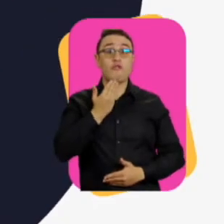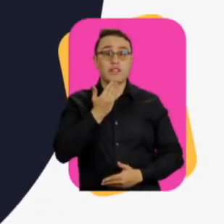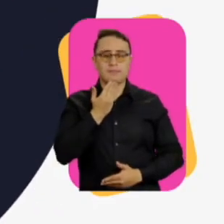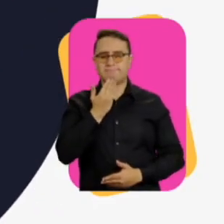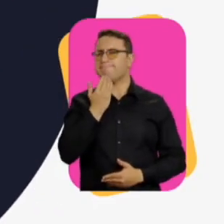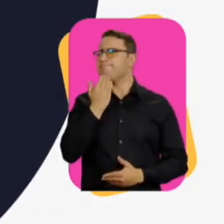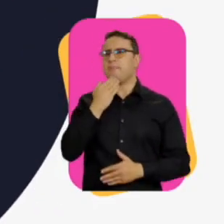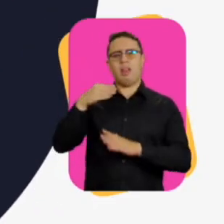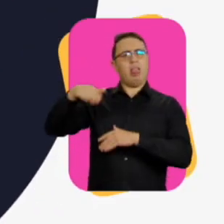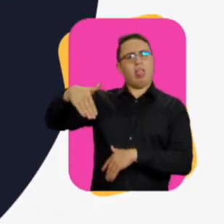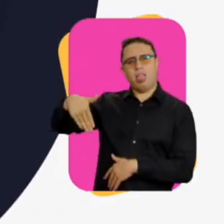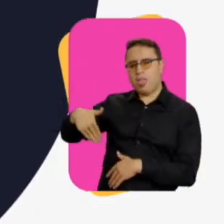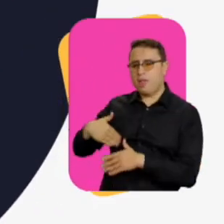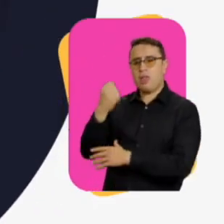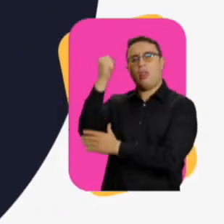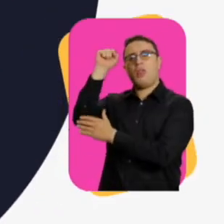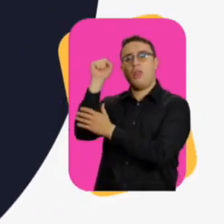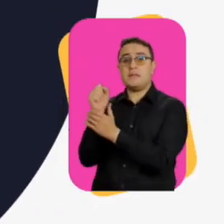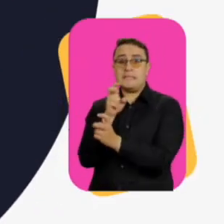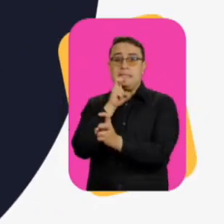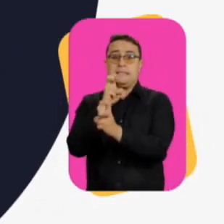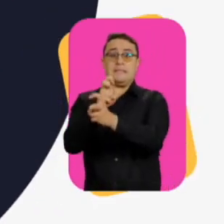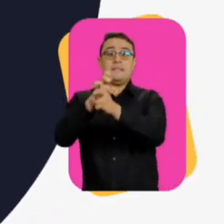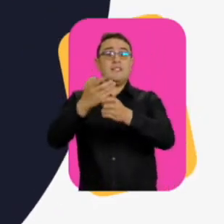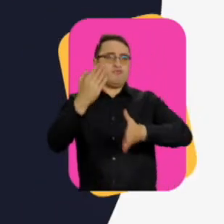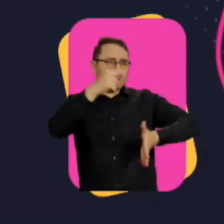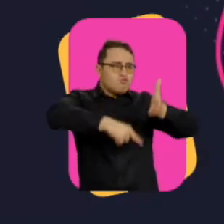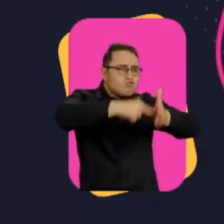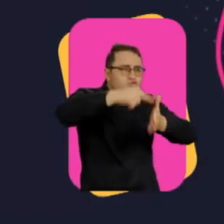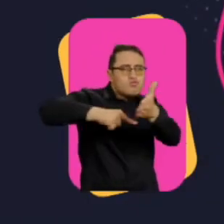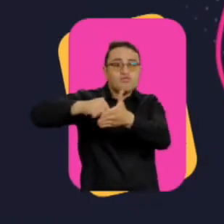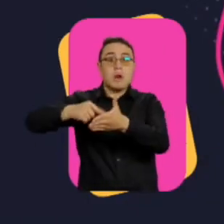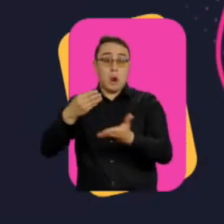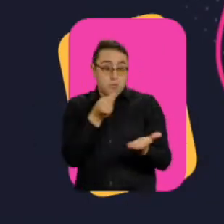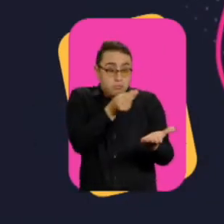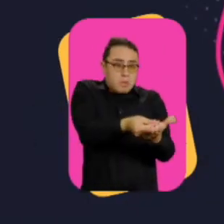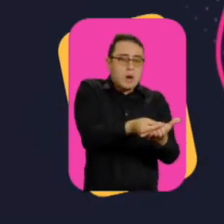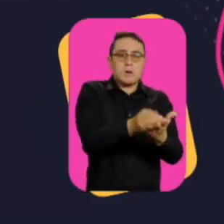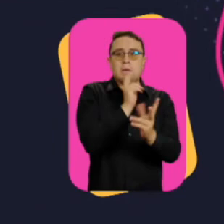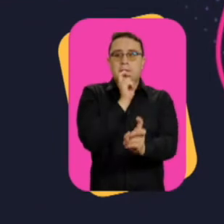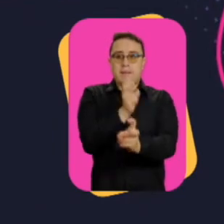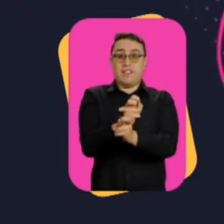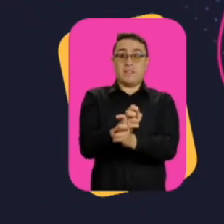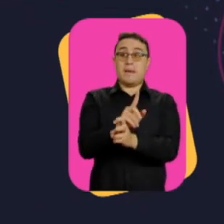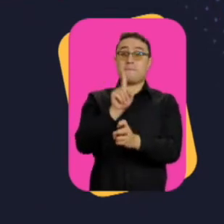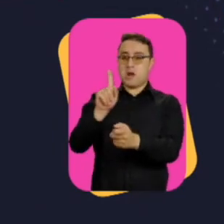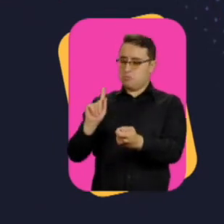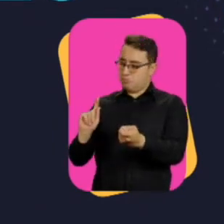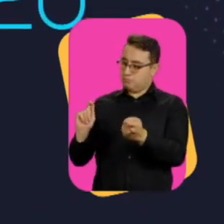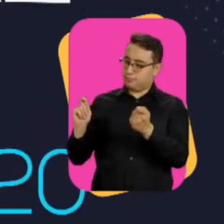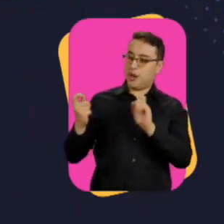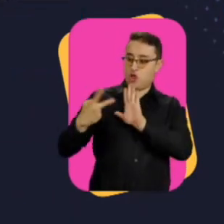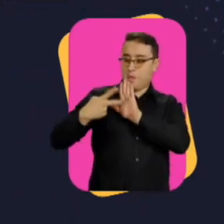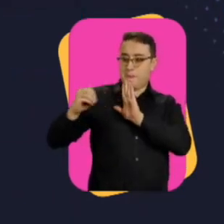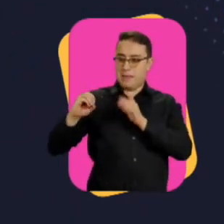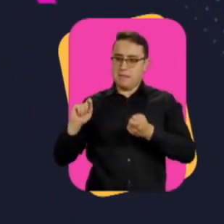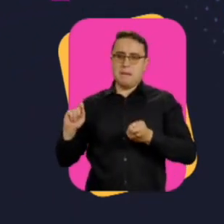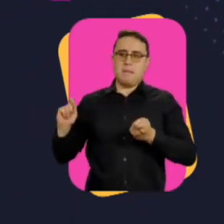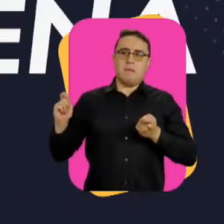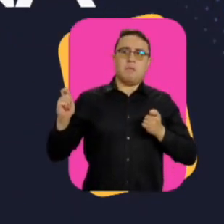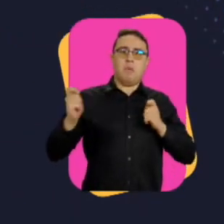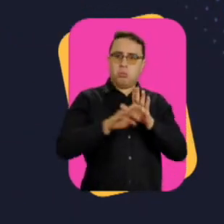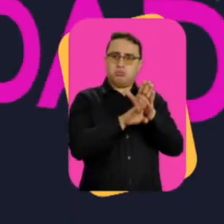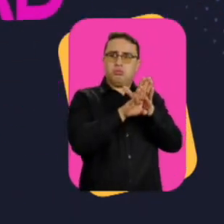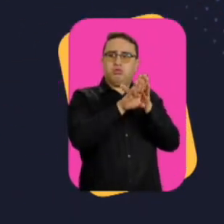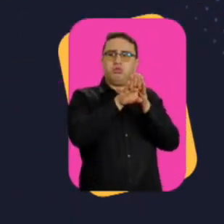y donde era muy difícil cubrir las obligaciones con terceros. Para la vigencia 2020, el canal refleja